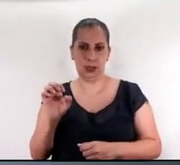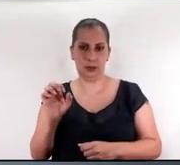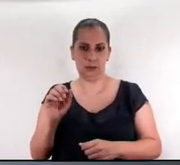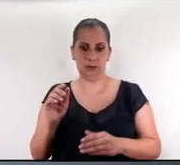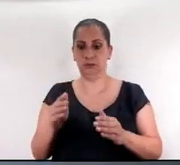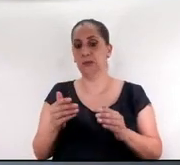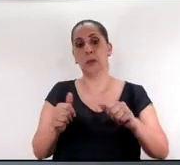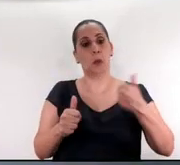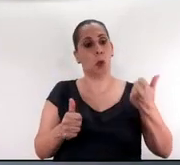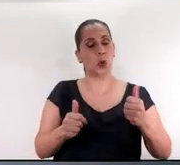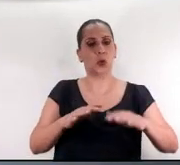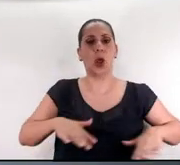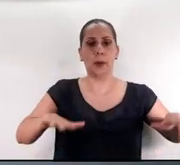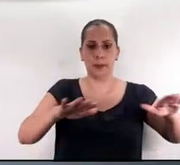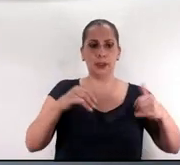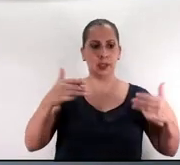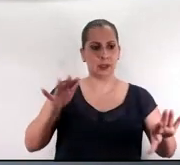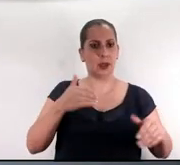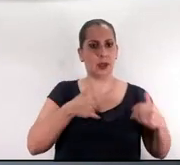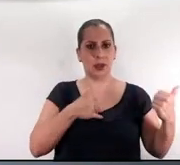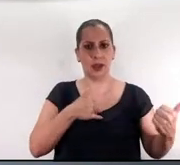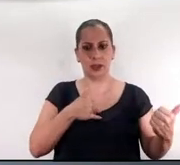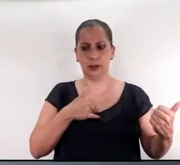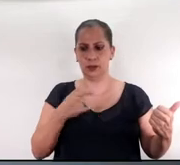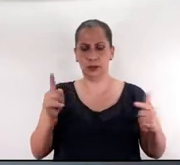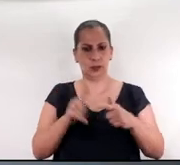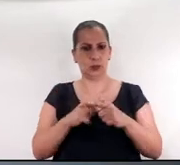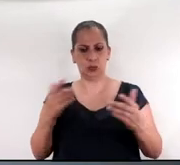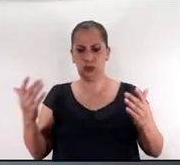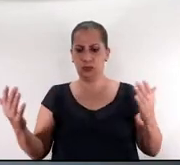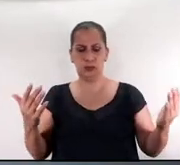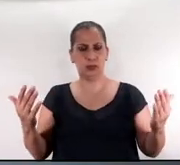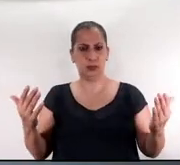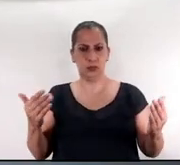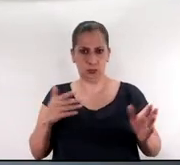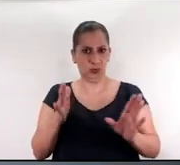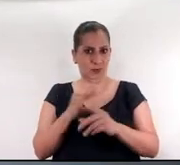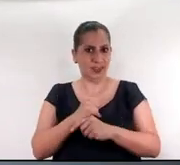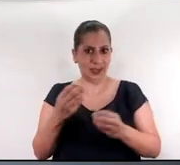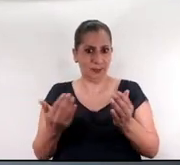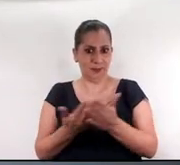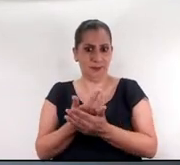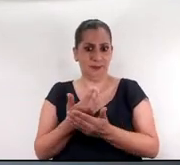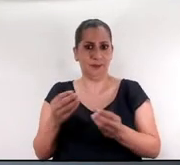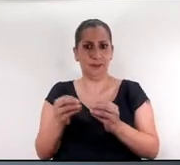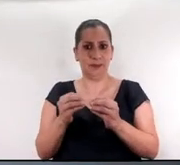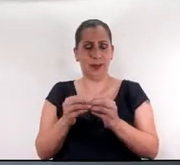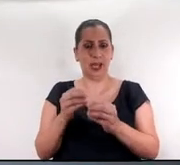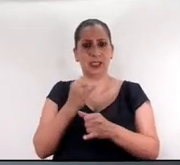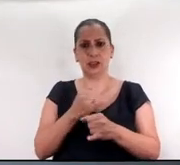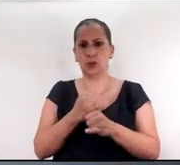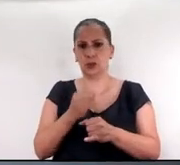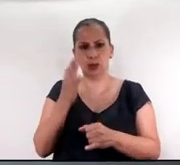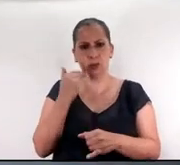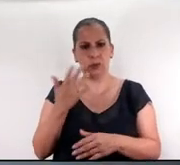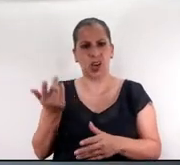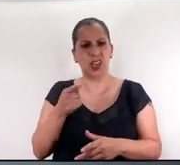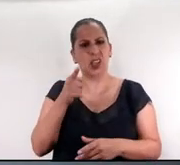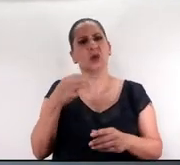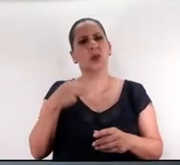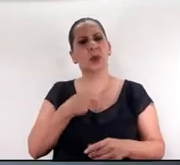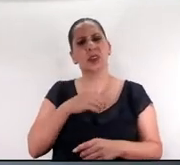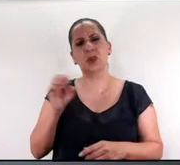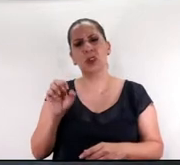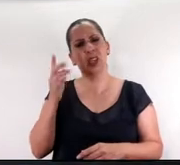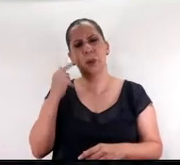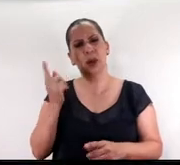Ambiente. Entonces, ¿va a llegar a crear más instituciones? ¿Cuál es su objetivo con ese Ministerio de Energía? Mire,